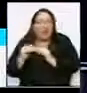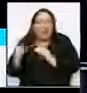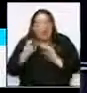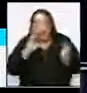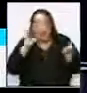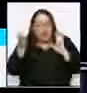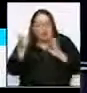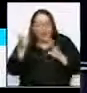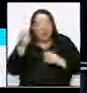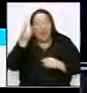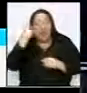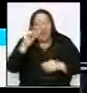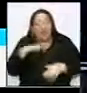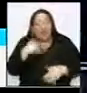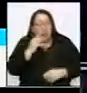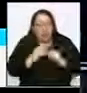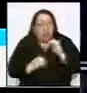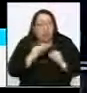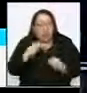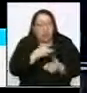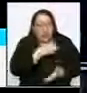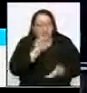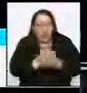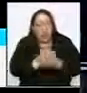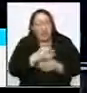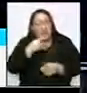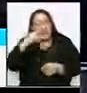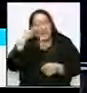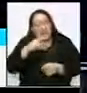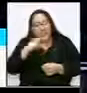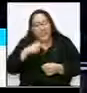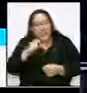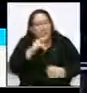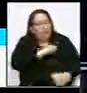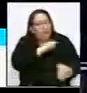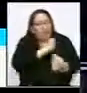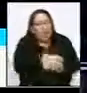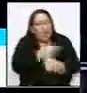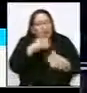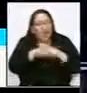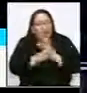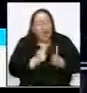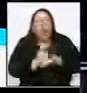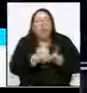Para solucionar la crisis política es necesario fortalecer al Ejecutivo.